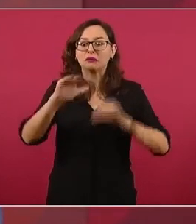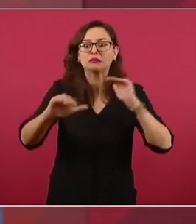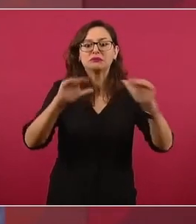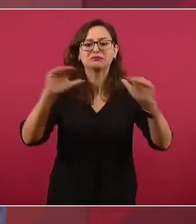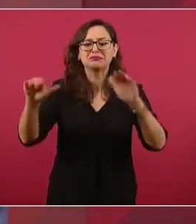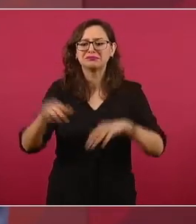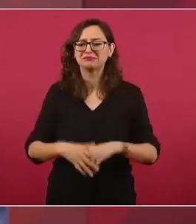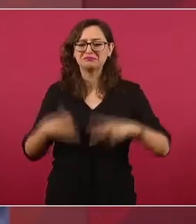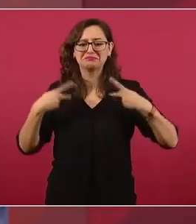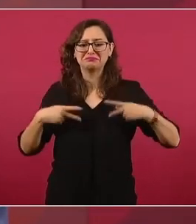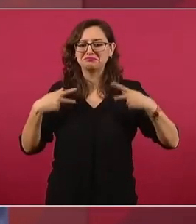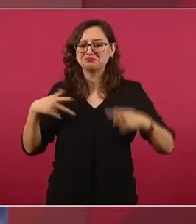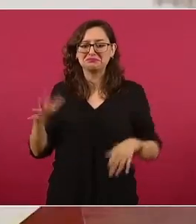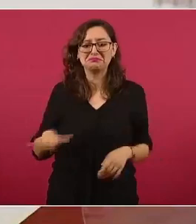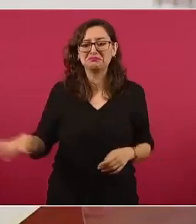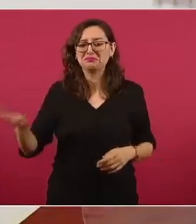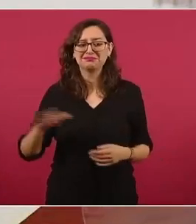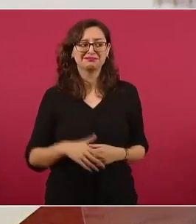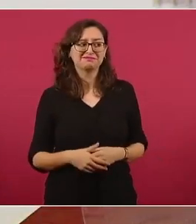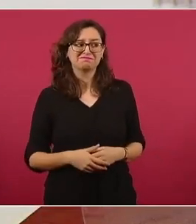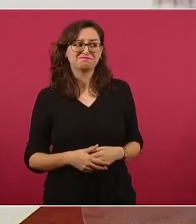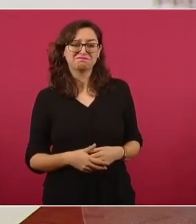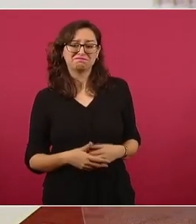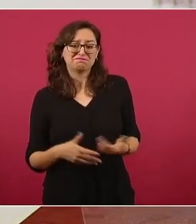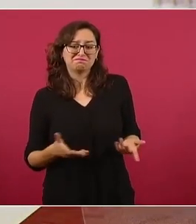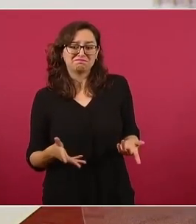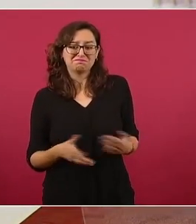tiene confianza en el gobierno.